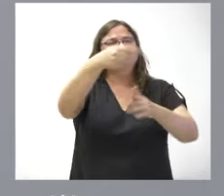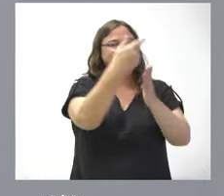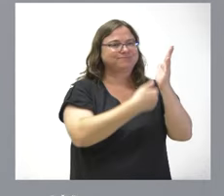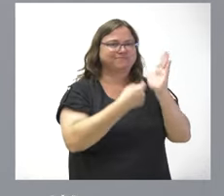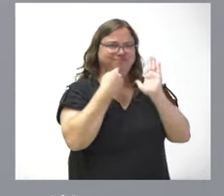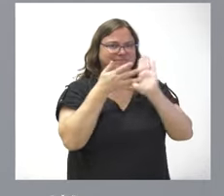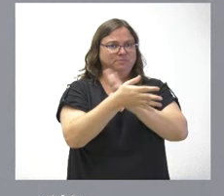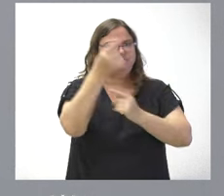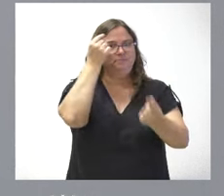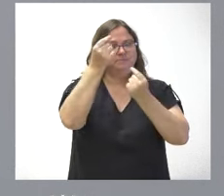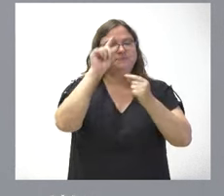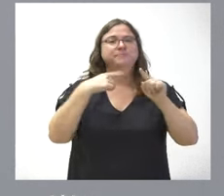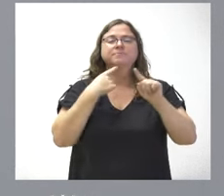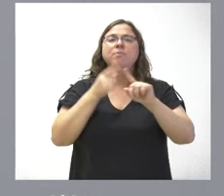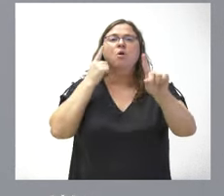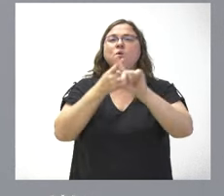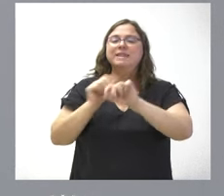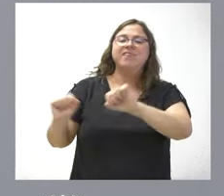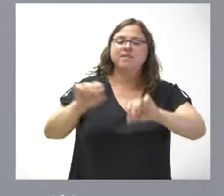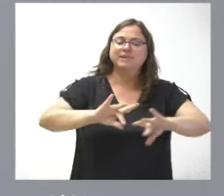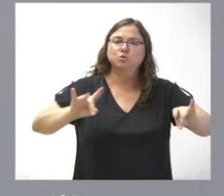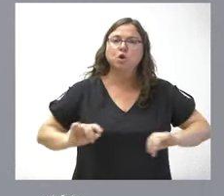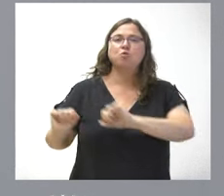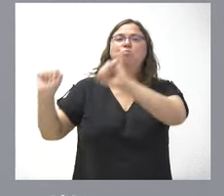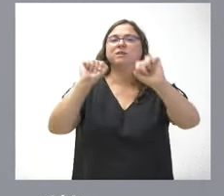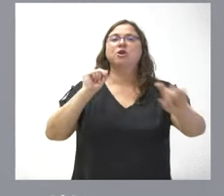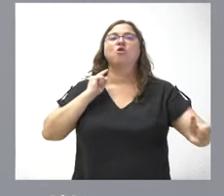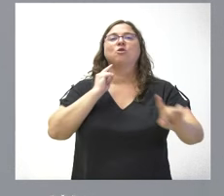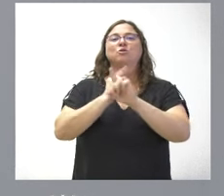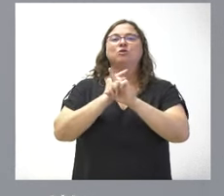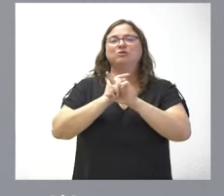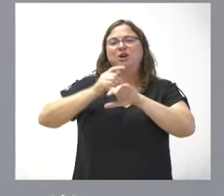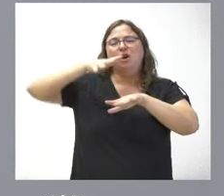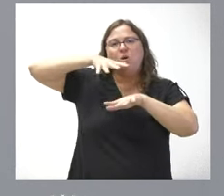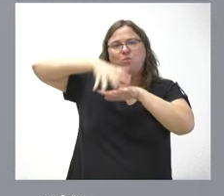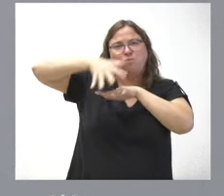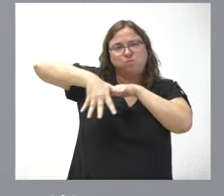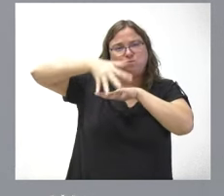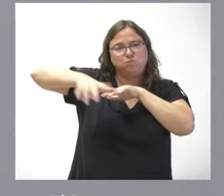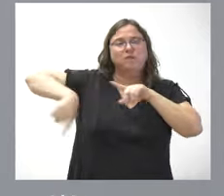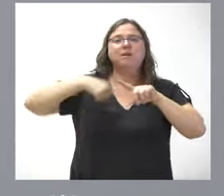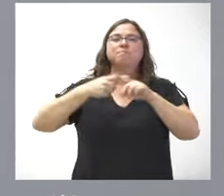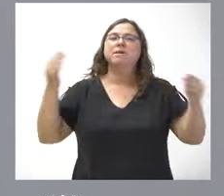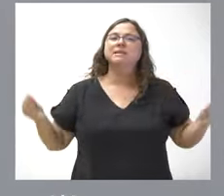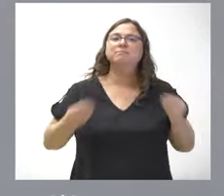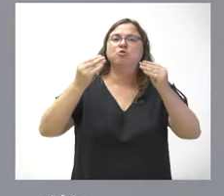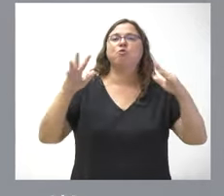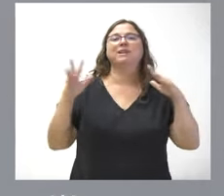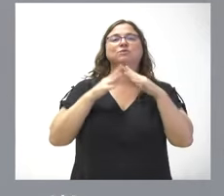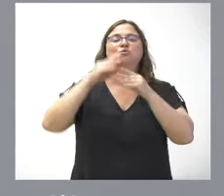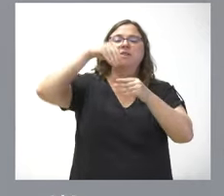documentación y se persigue la defensa del suelo la protección contra fenómenos erosivos y la mejora de las infraestructuras de los